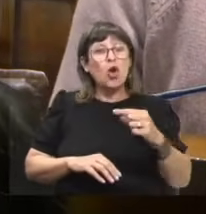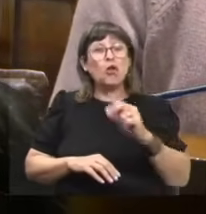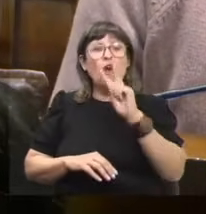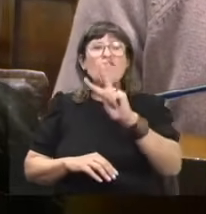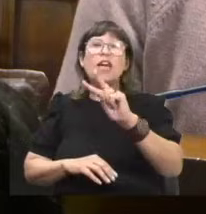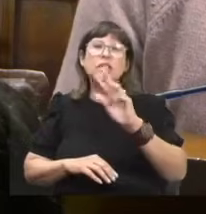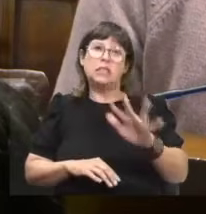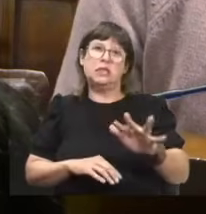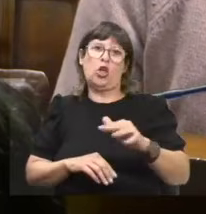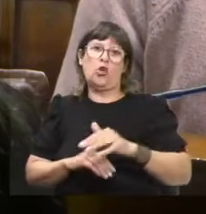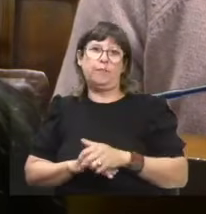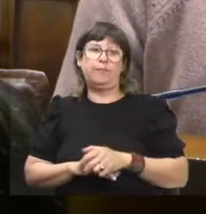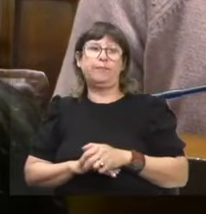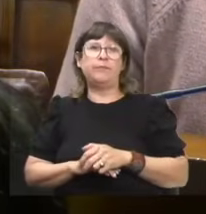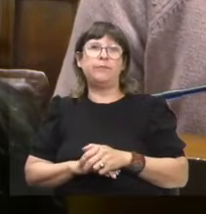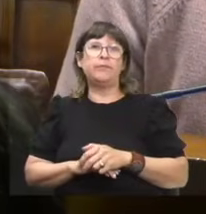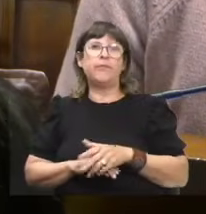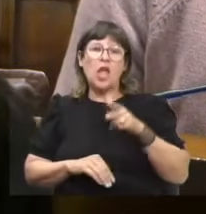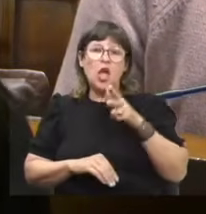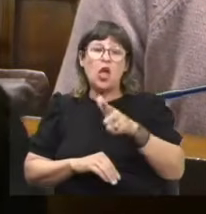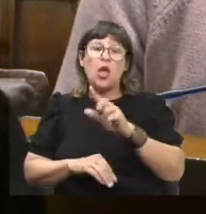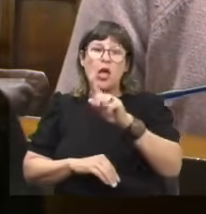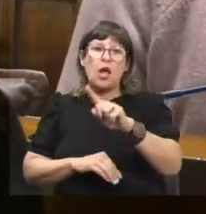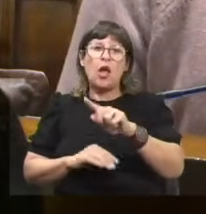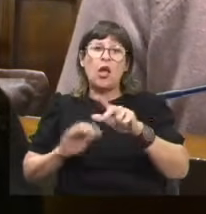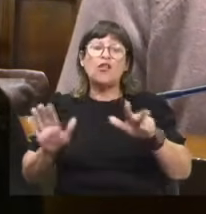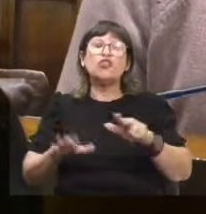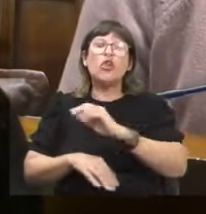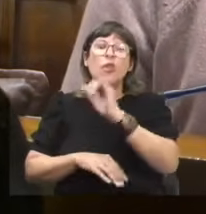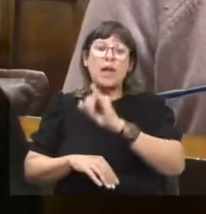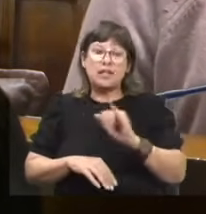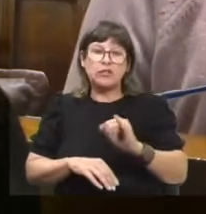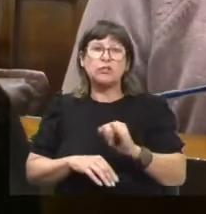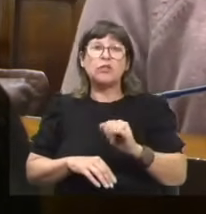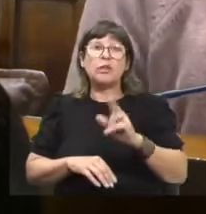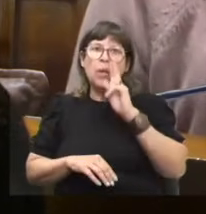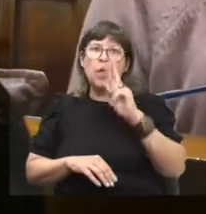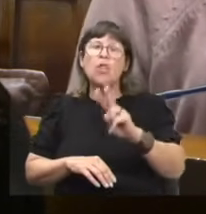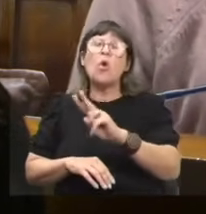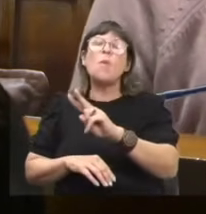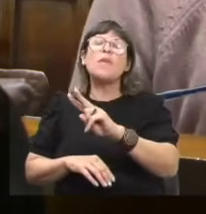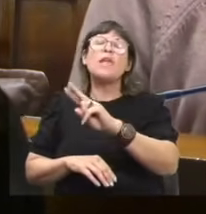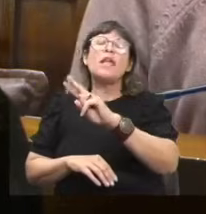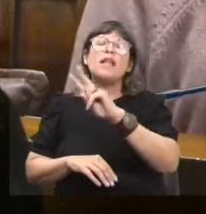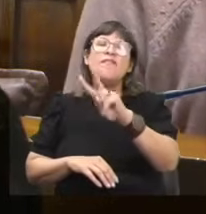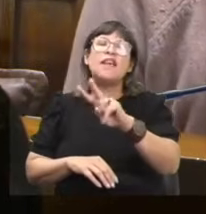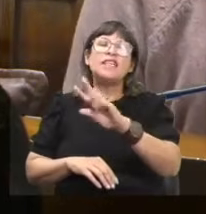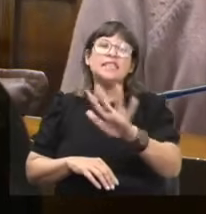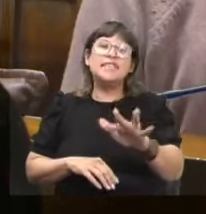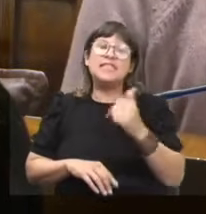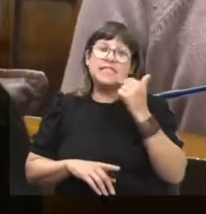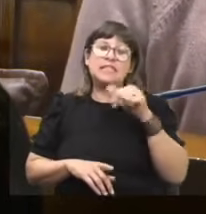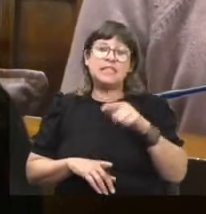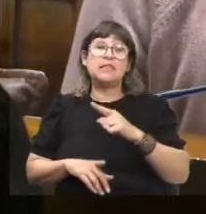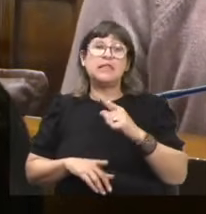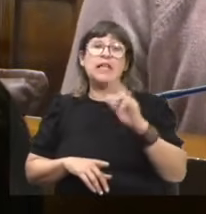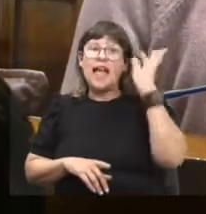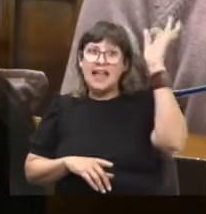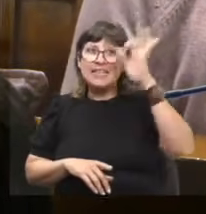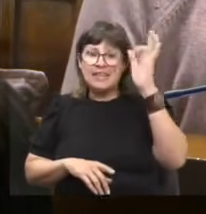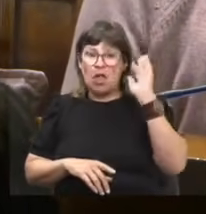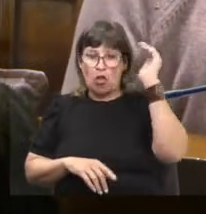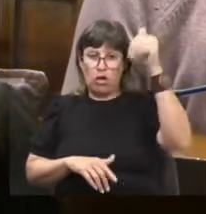07-0002-00002-25. Con fecha 18 de marzo del 2025, el Senado de la